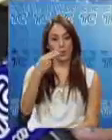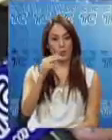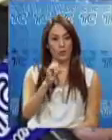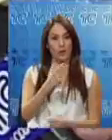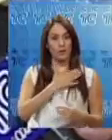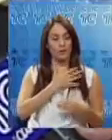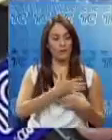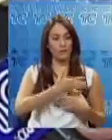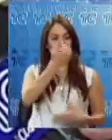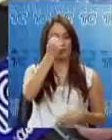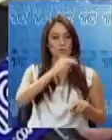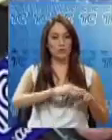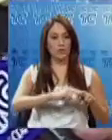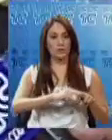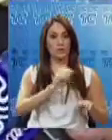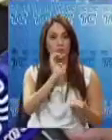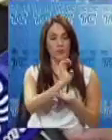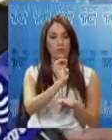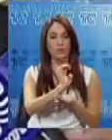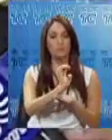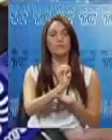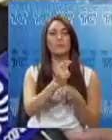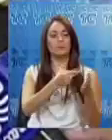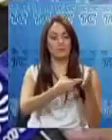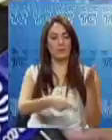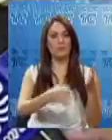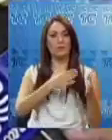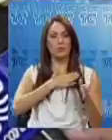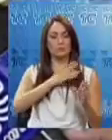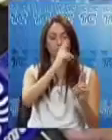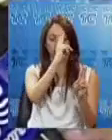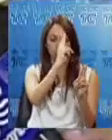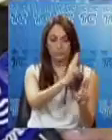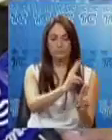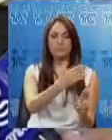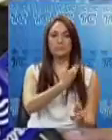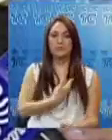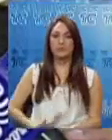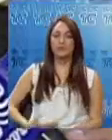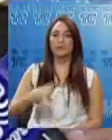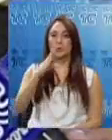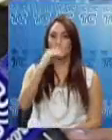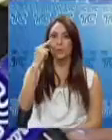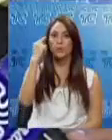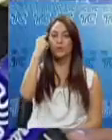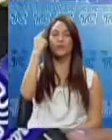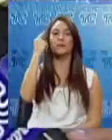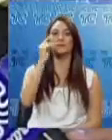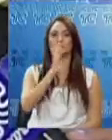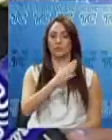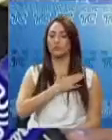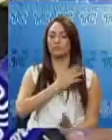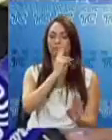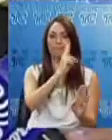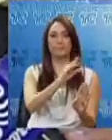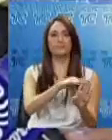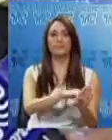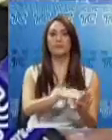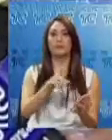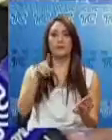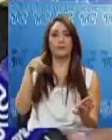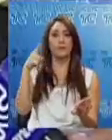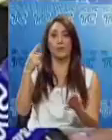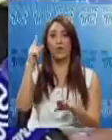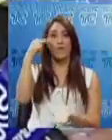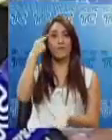como Federación de Taxistas del Ecuador, ratifico la lealtad al señor presidente constitucional de la República, que ningún